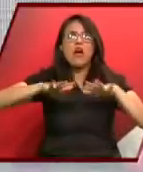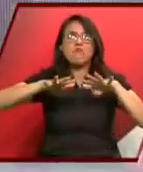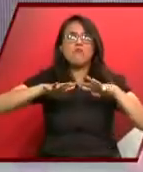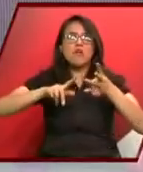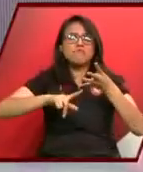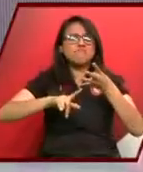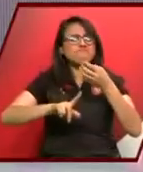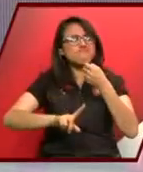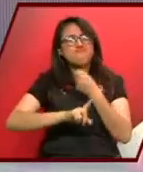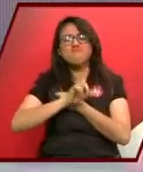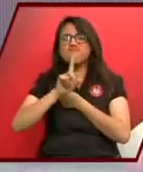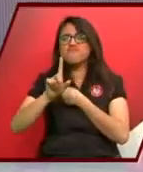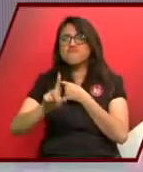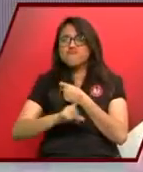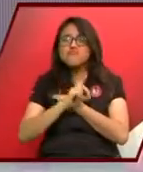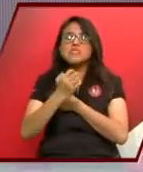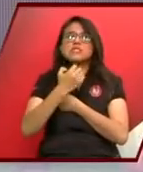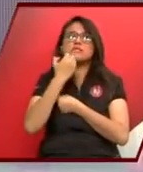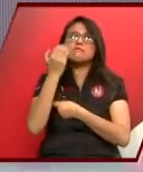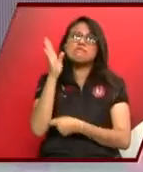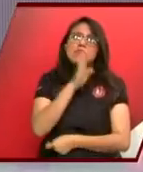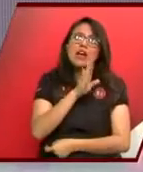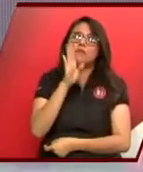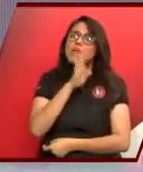nos han fregado el estudio de muchos.